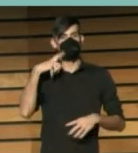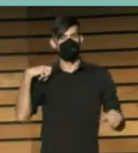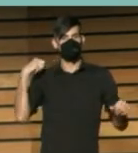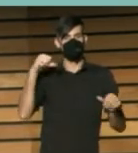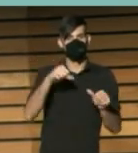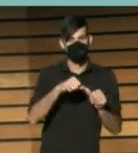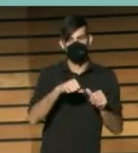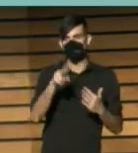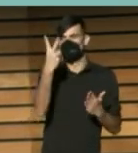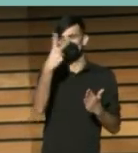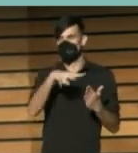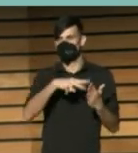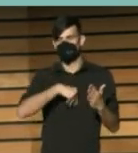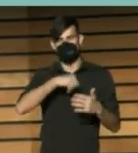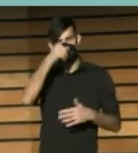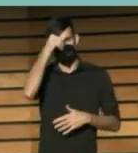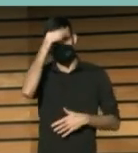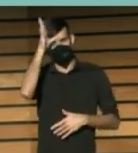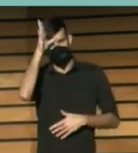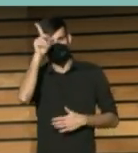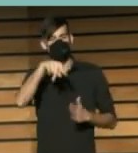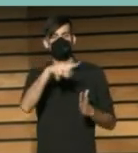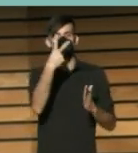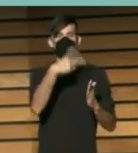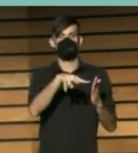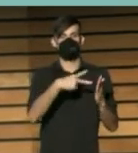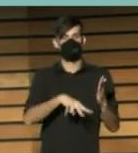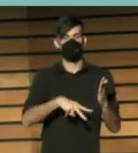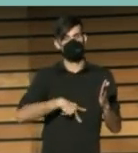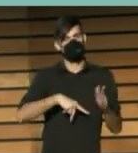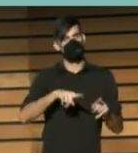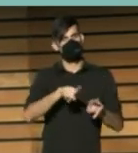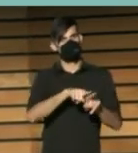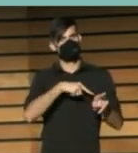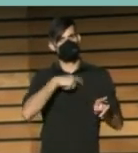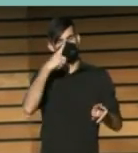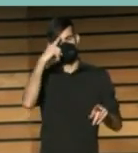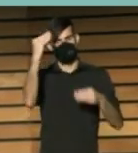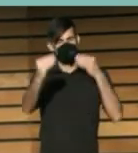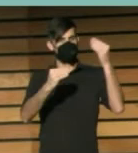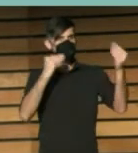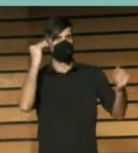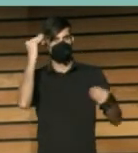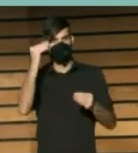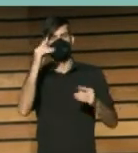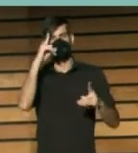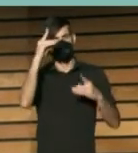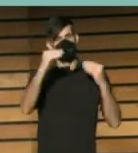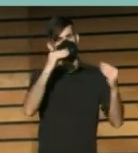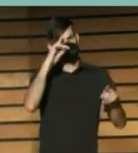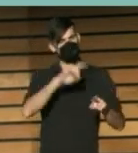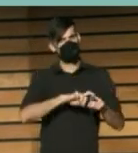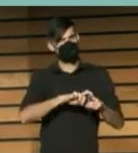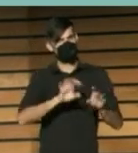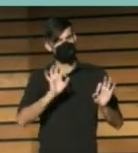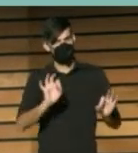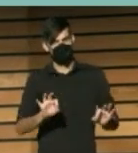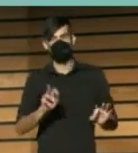conocimiento, como condición para el pensamiento y para el pensamiento crítico, como